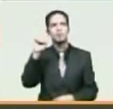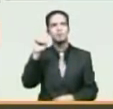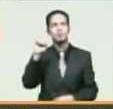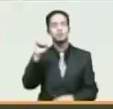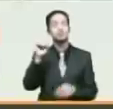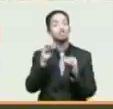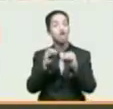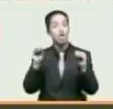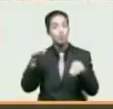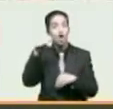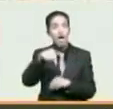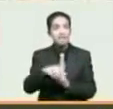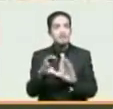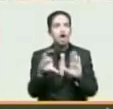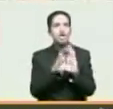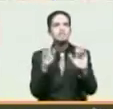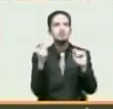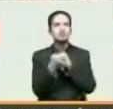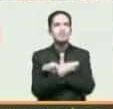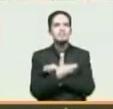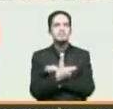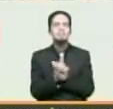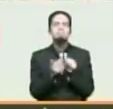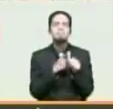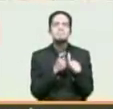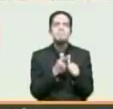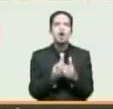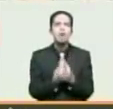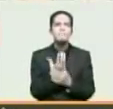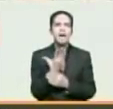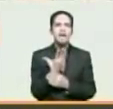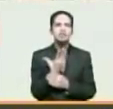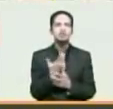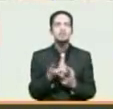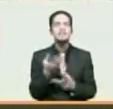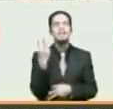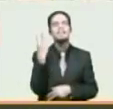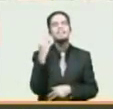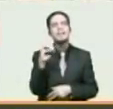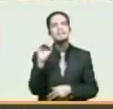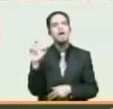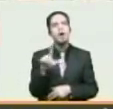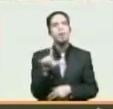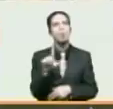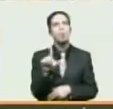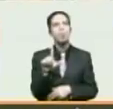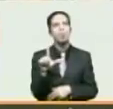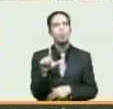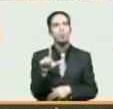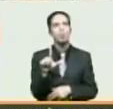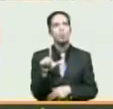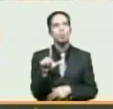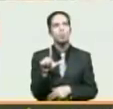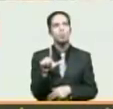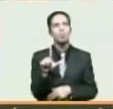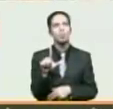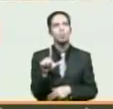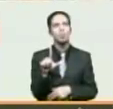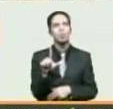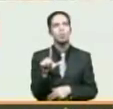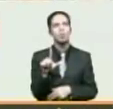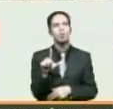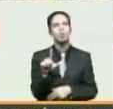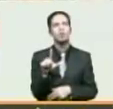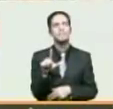convocó esta Asamblea Nacional Constituyente el 1 de mayo y el 30 de julio, daba